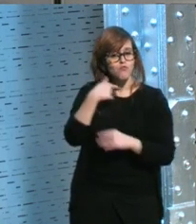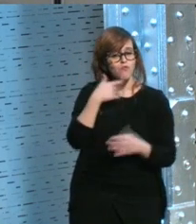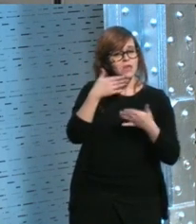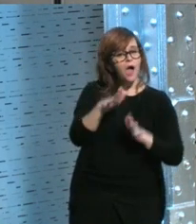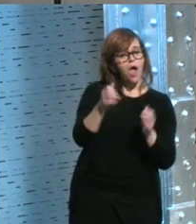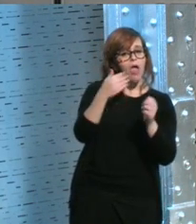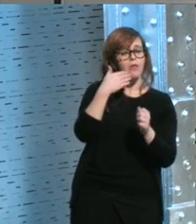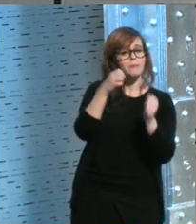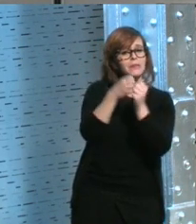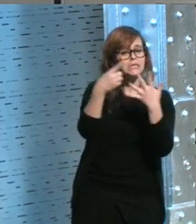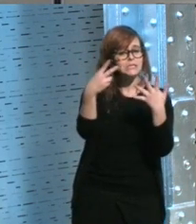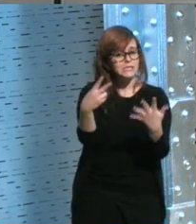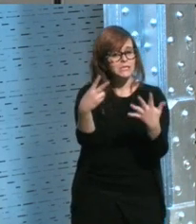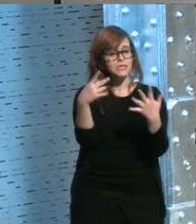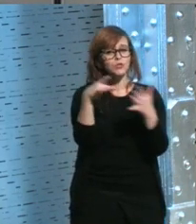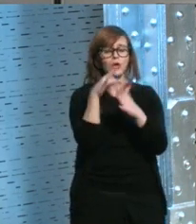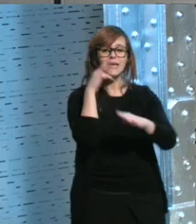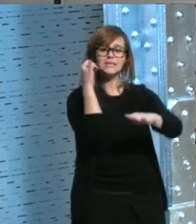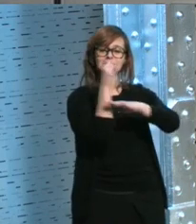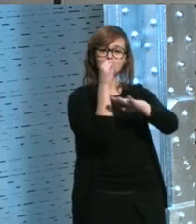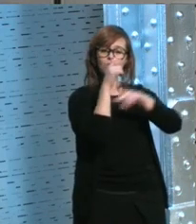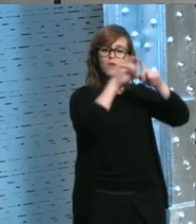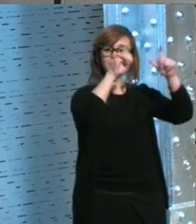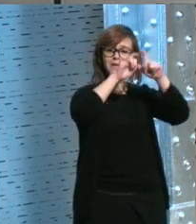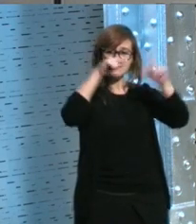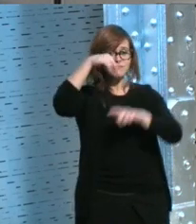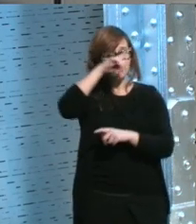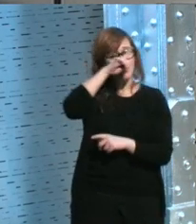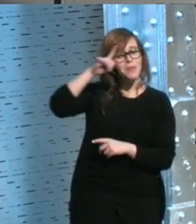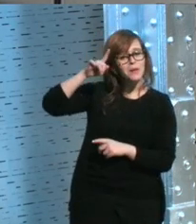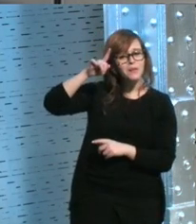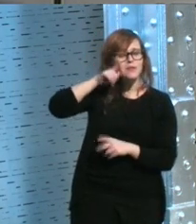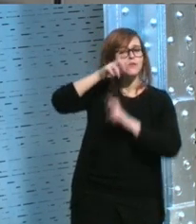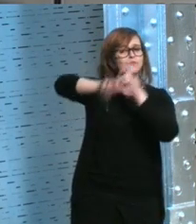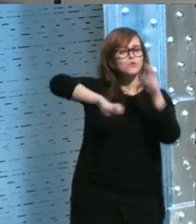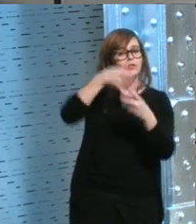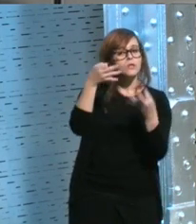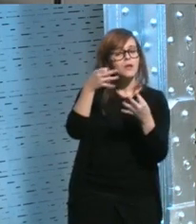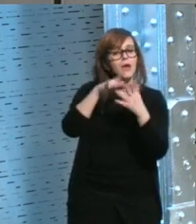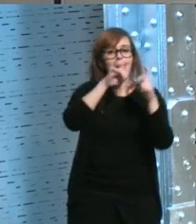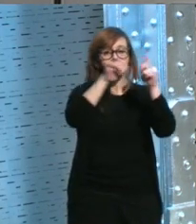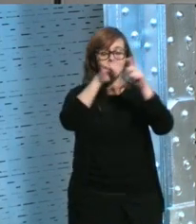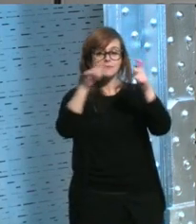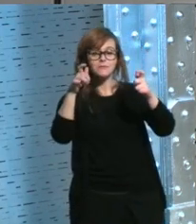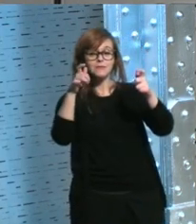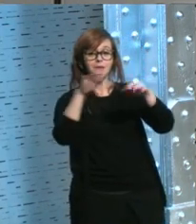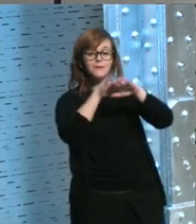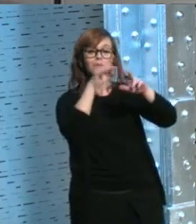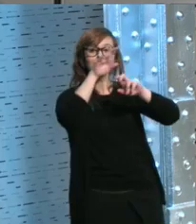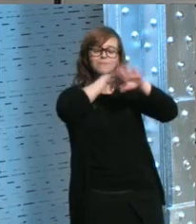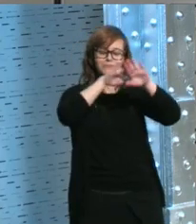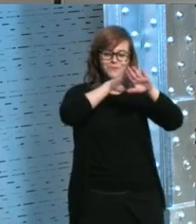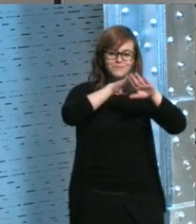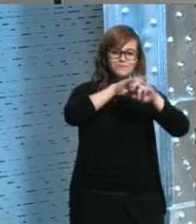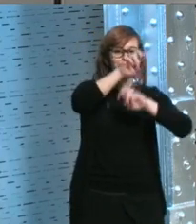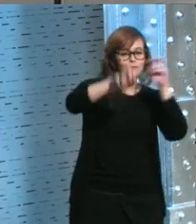27 años que estudió en el Instituto de Empresas en Madrid, está buscando empresas, está buscando